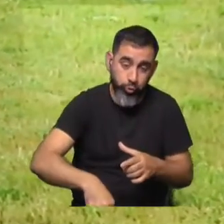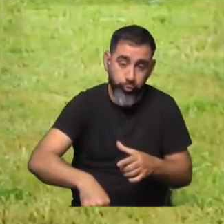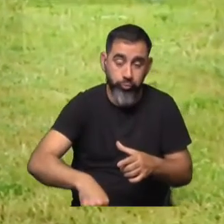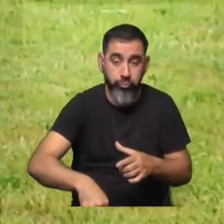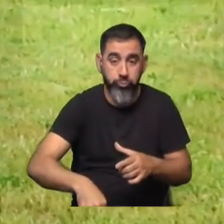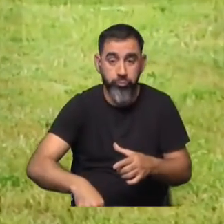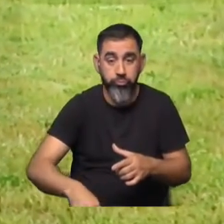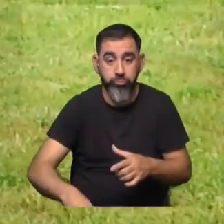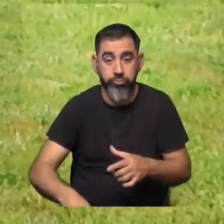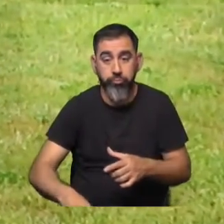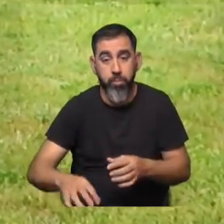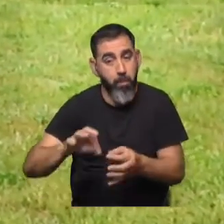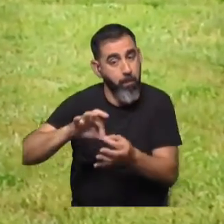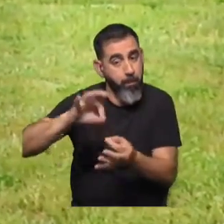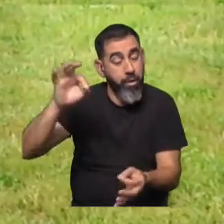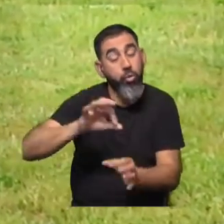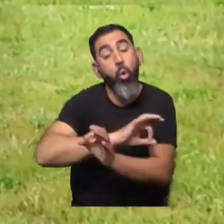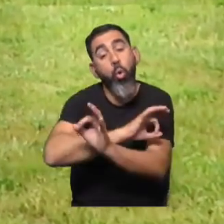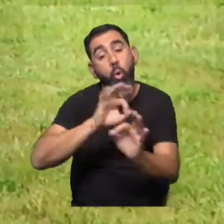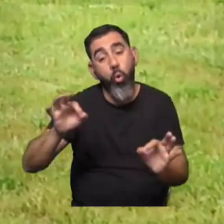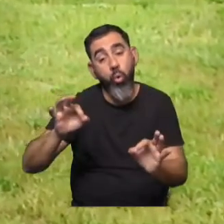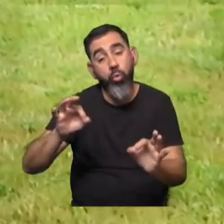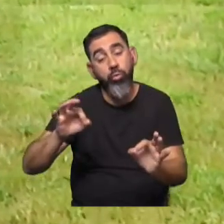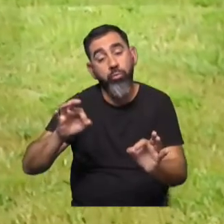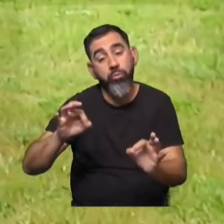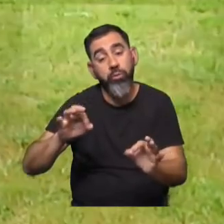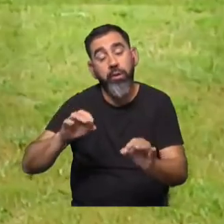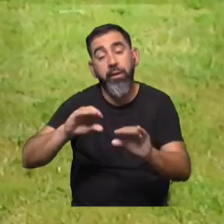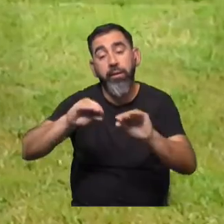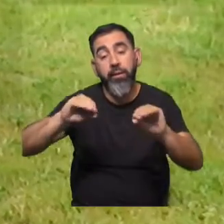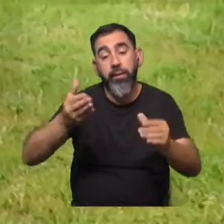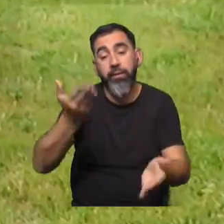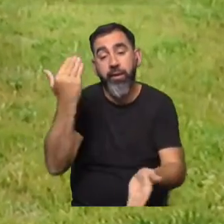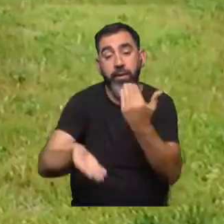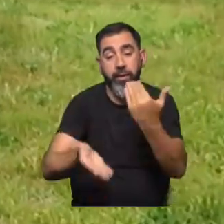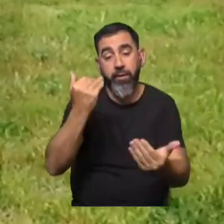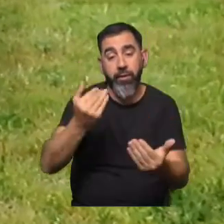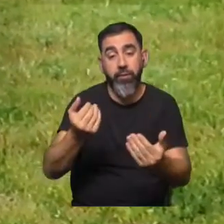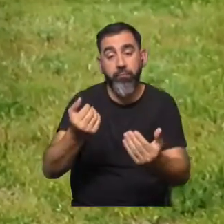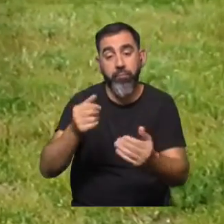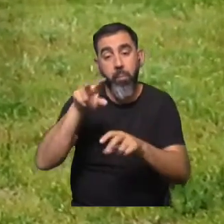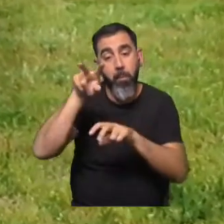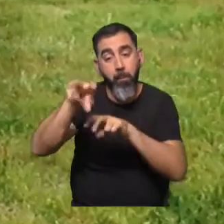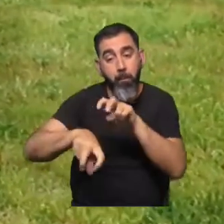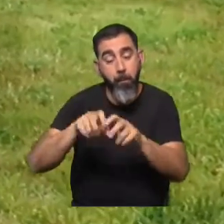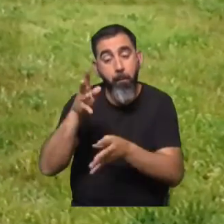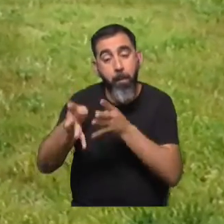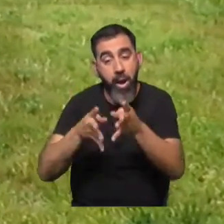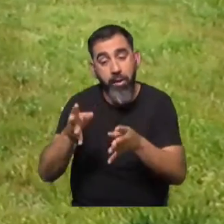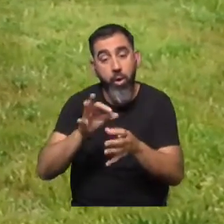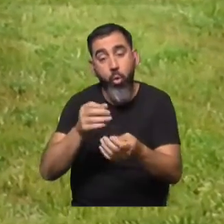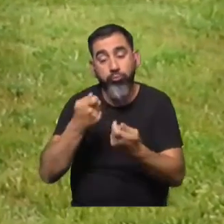un pozo de unos metros, o levantar el terreno. Y tanto el costo de la retroexcavadora como el costo para